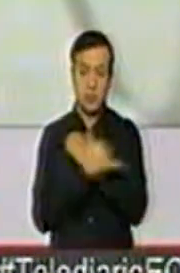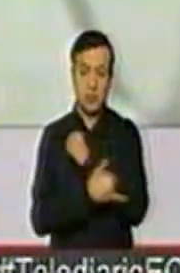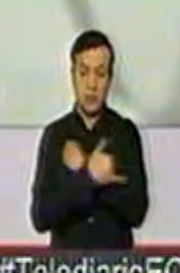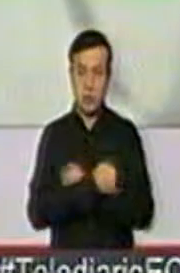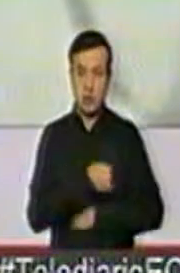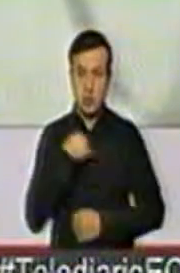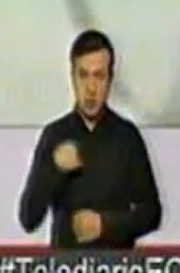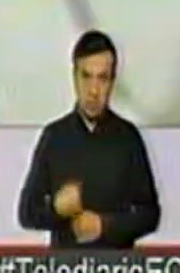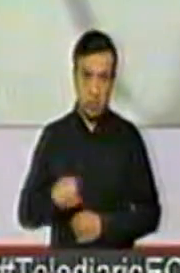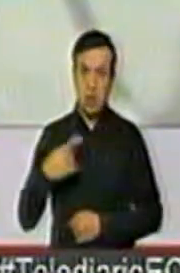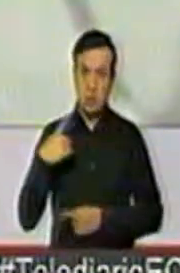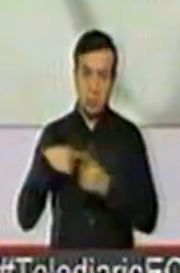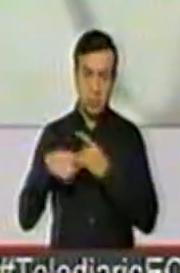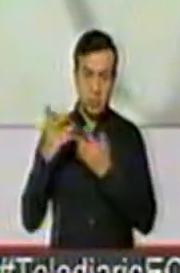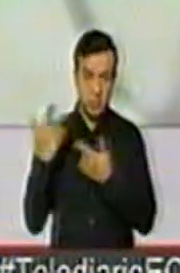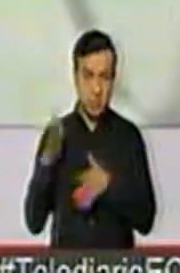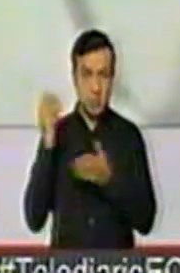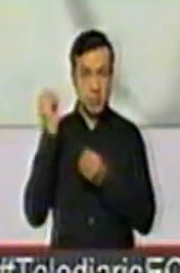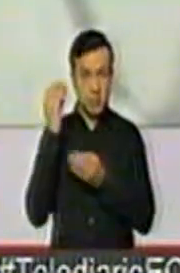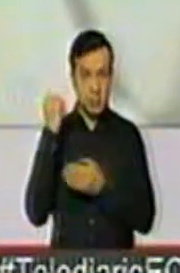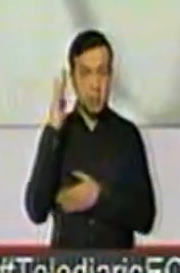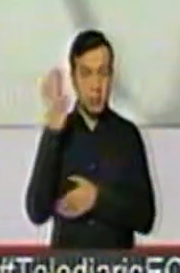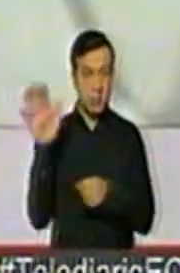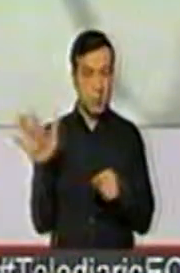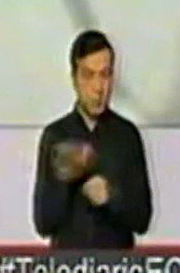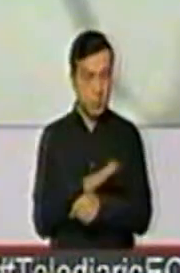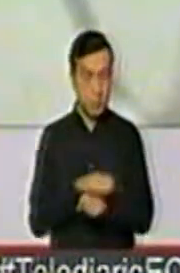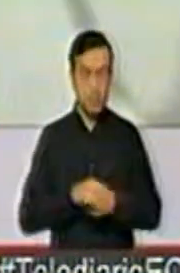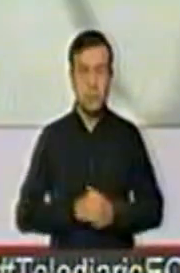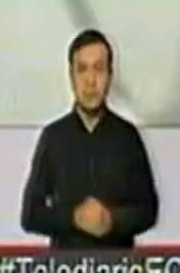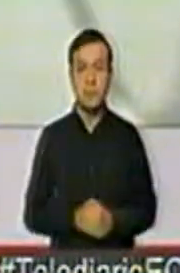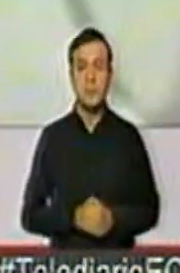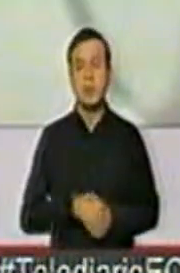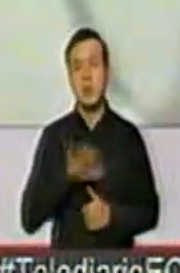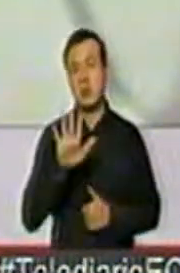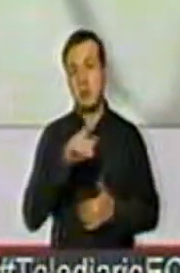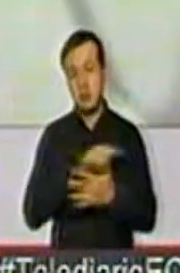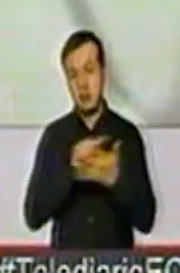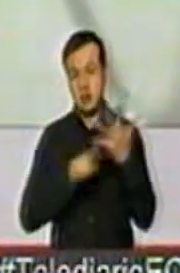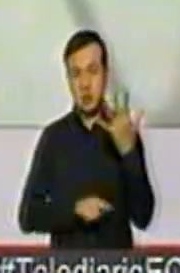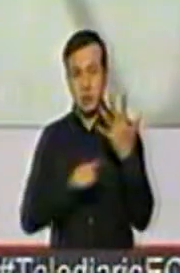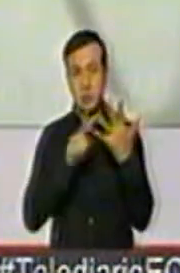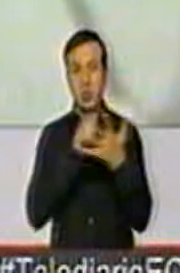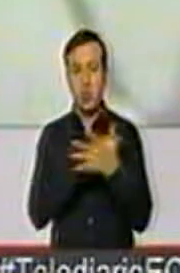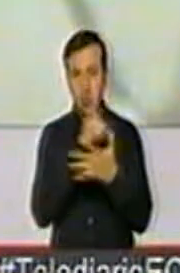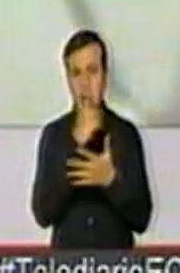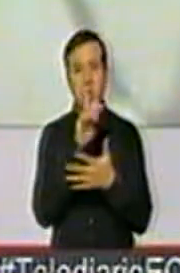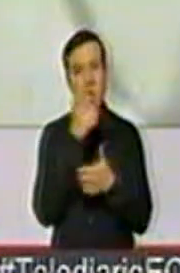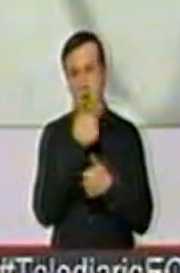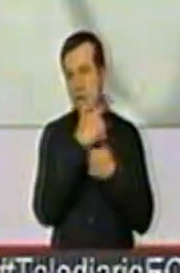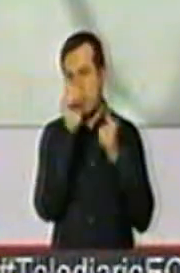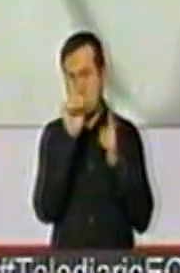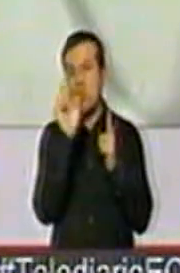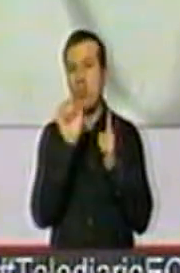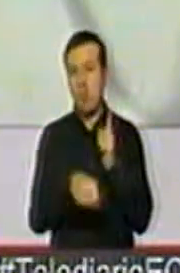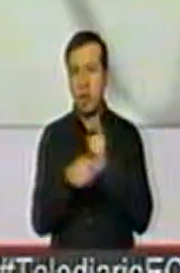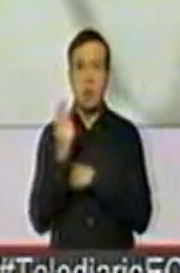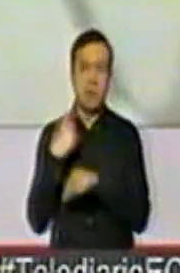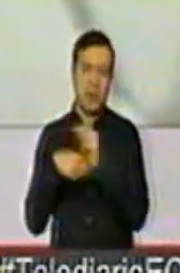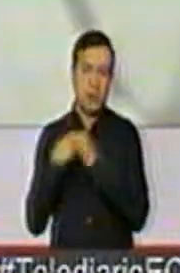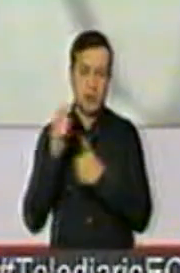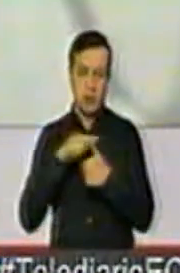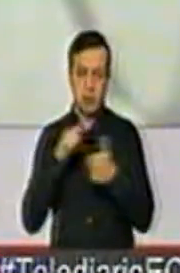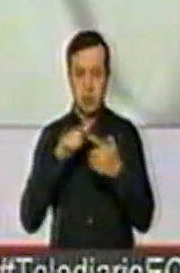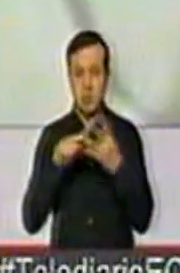seguramente regresará en estos días ya con la información más completa, pero de las cinco empresas, una se levantó totalmente la restricción y sobre